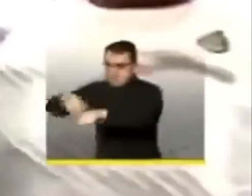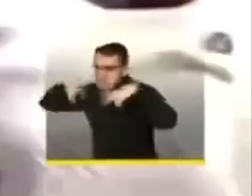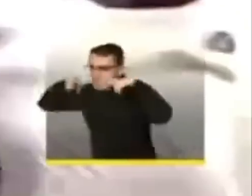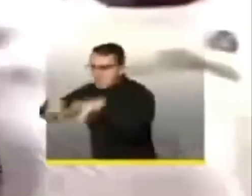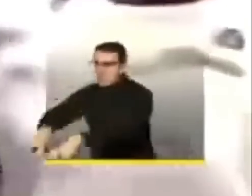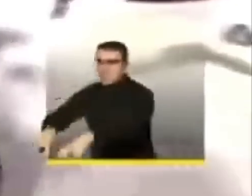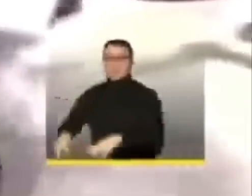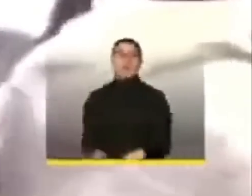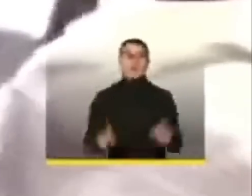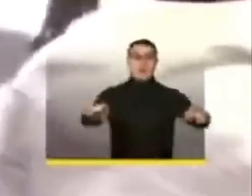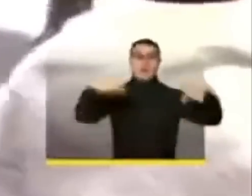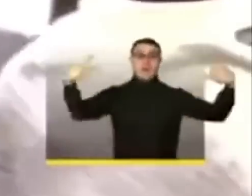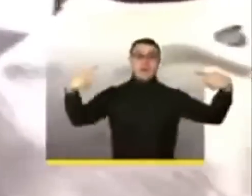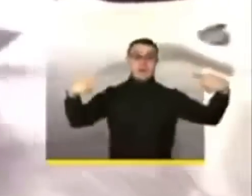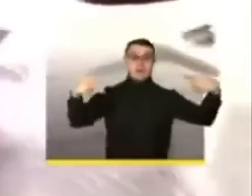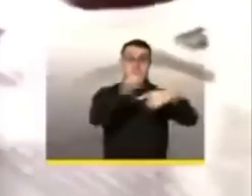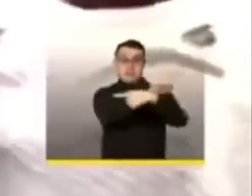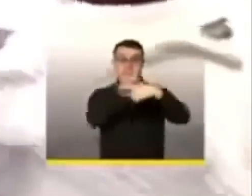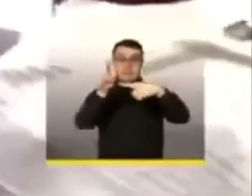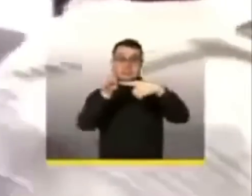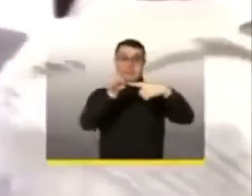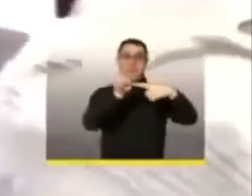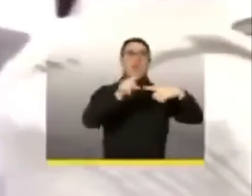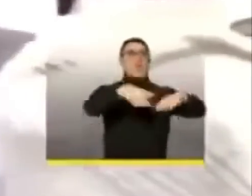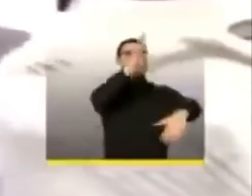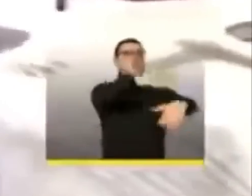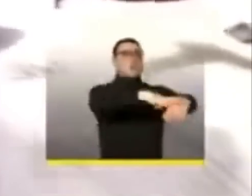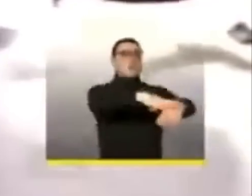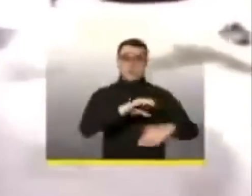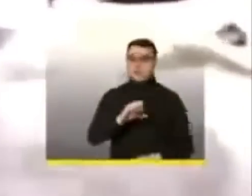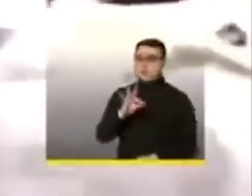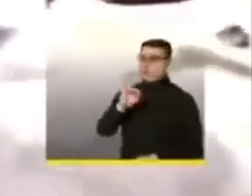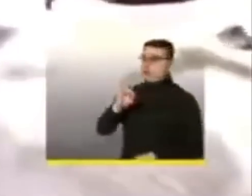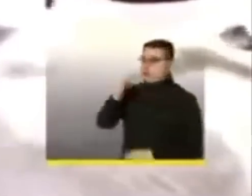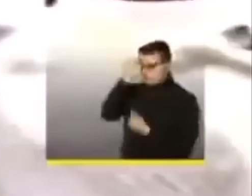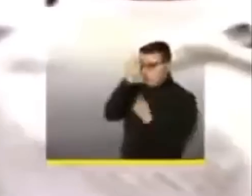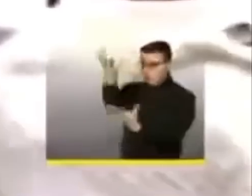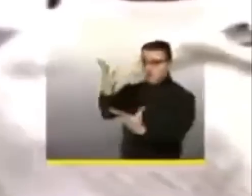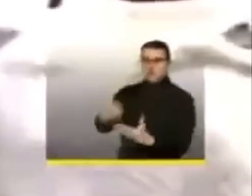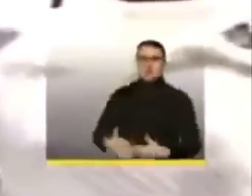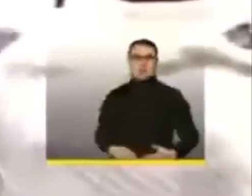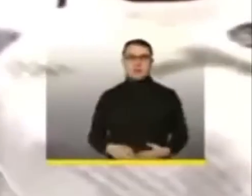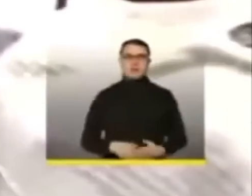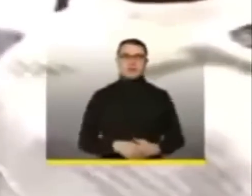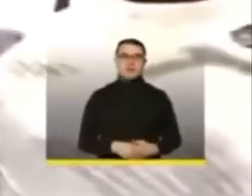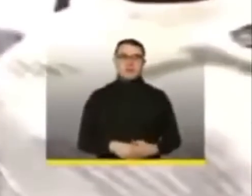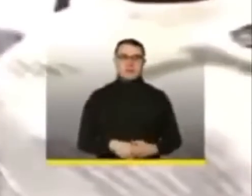Semana ordena y el CTI obedece.